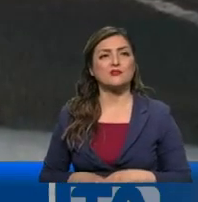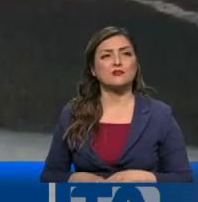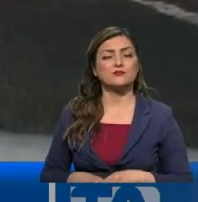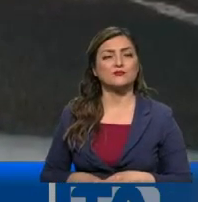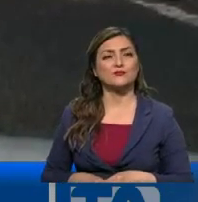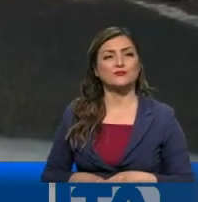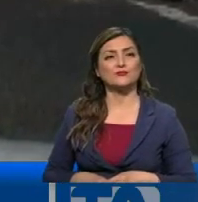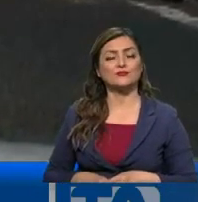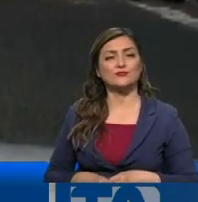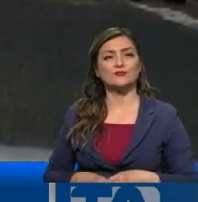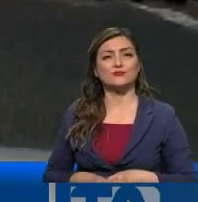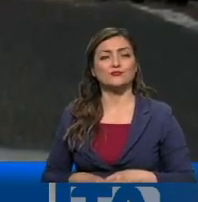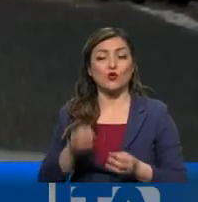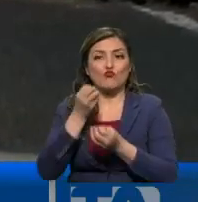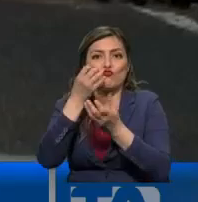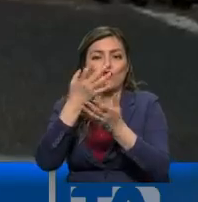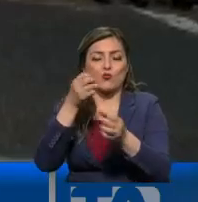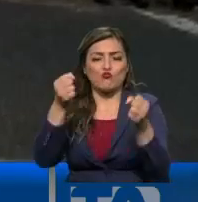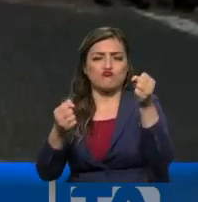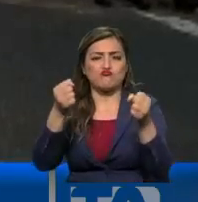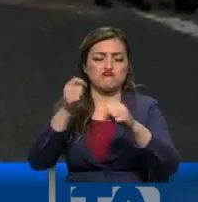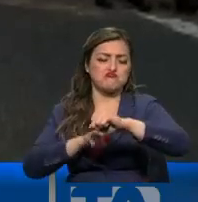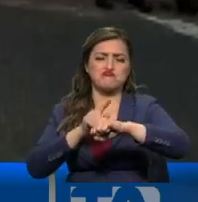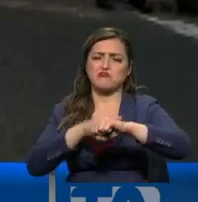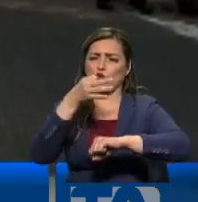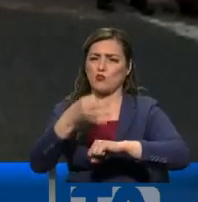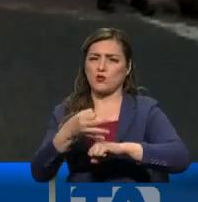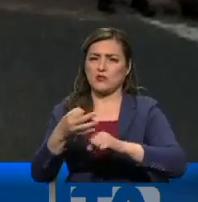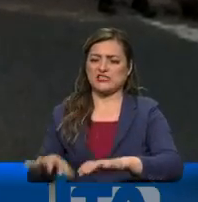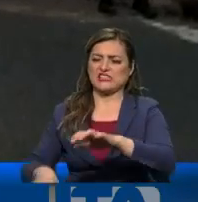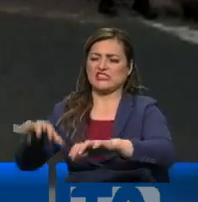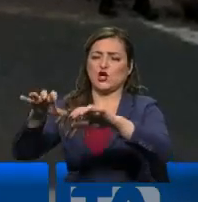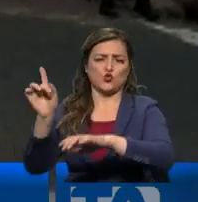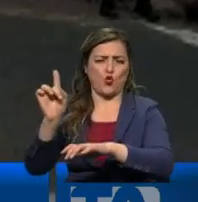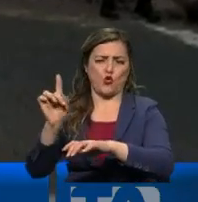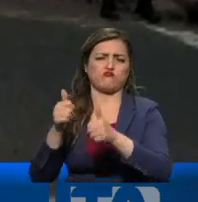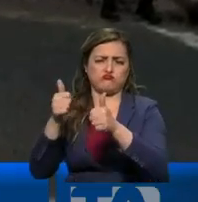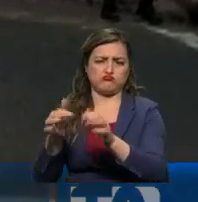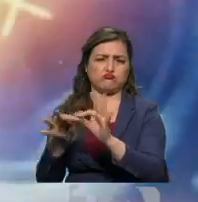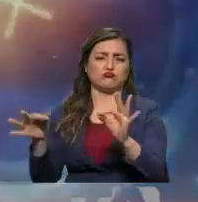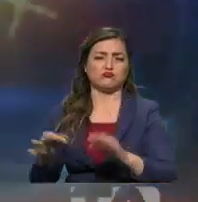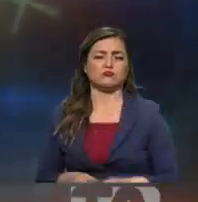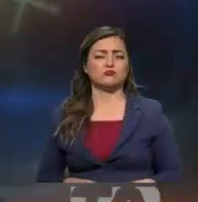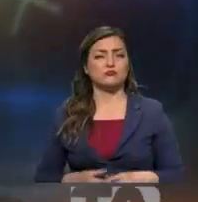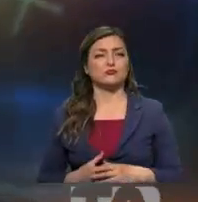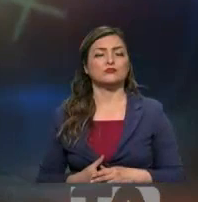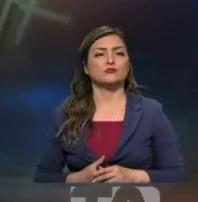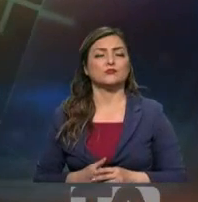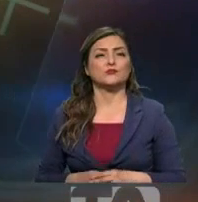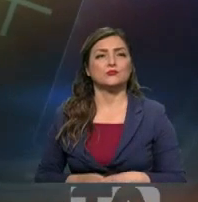basureros. Además, la entidad informa que se tomarán los correctivos para normalizar la recolección de desechos en la zona.